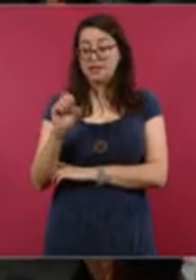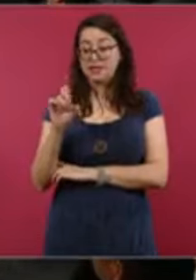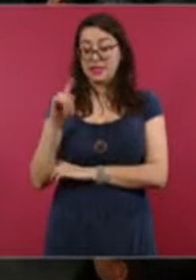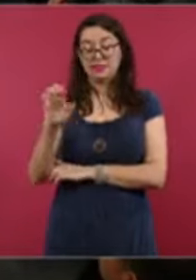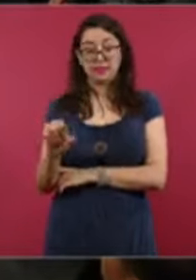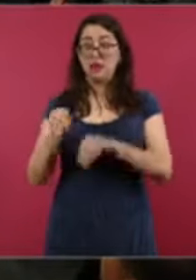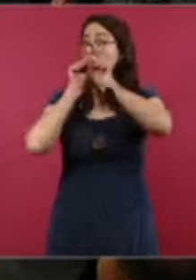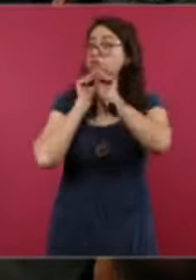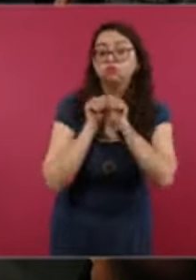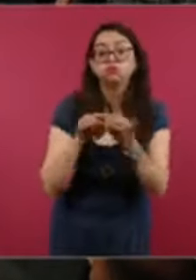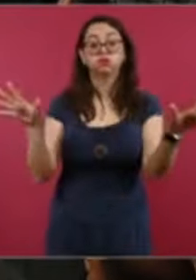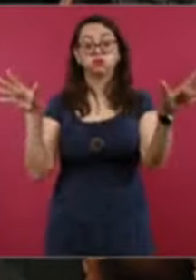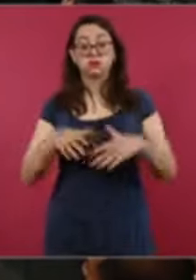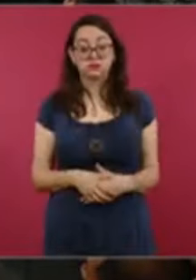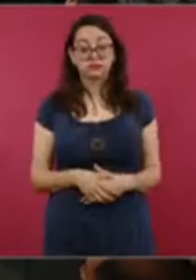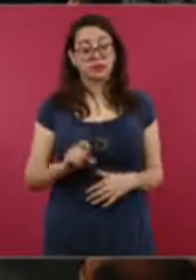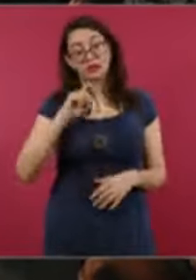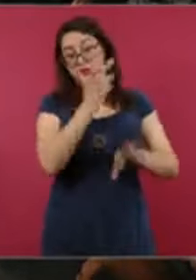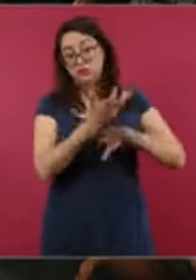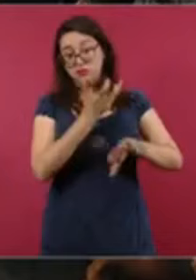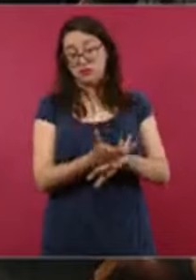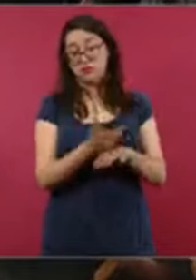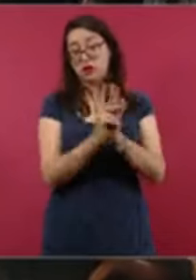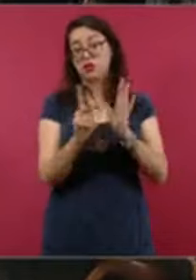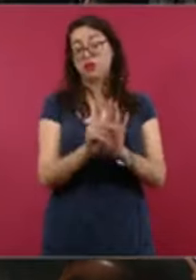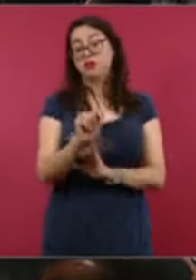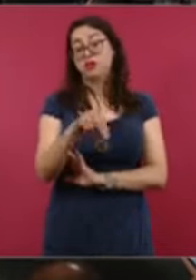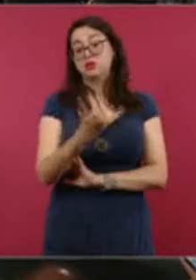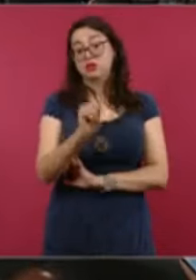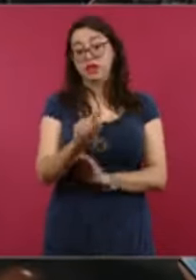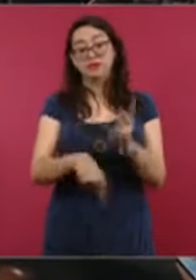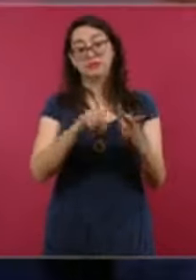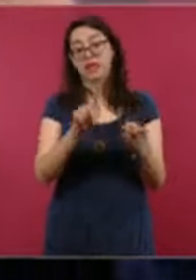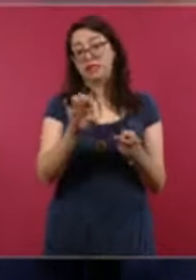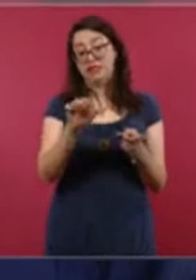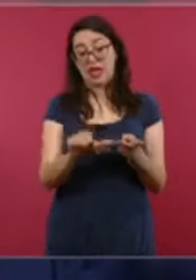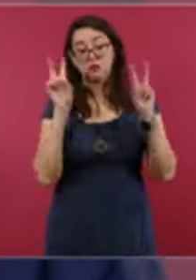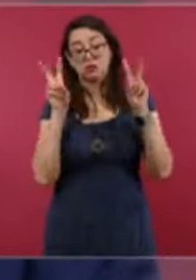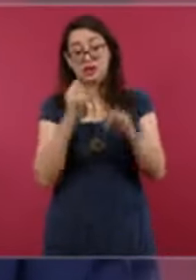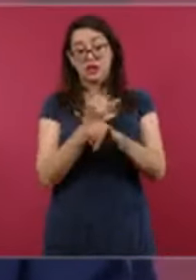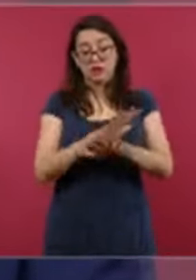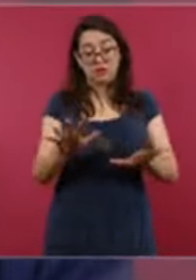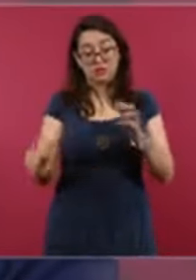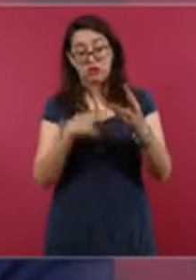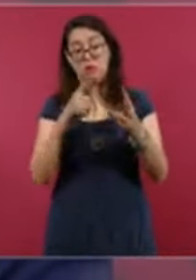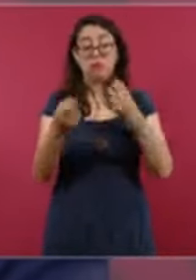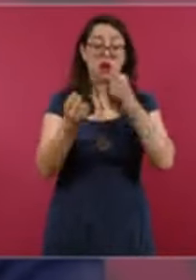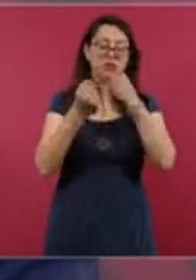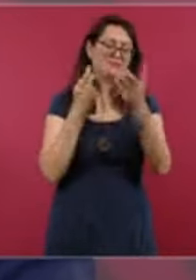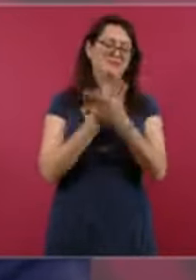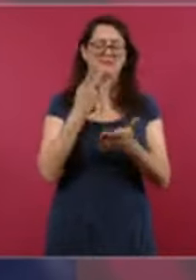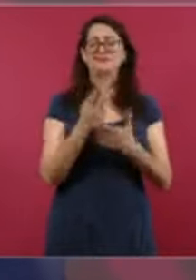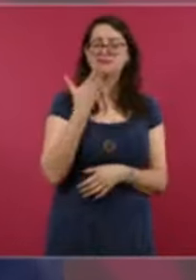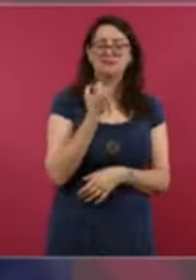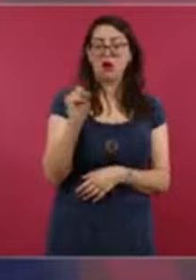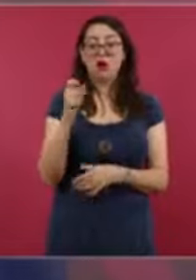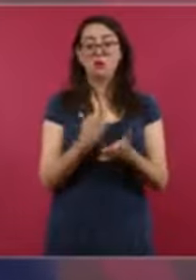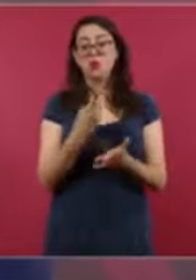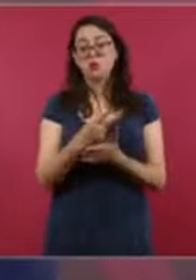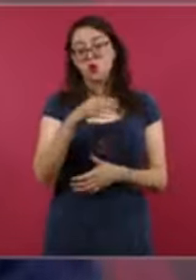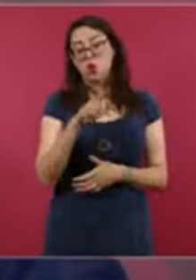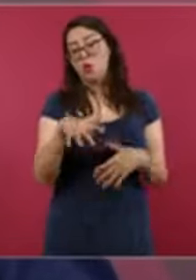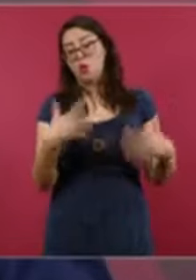Times, con información de la DEA, con el premio Nobel del periodismo o